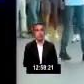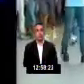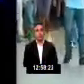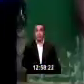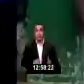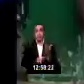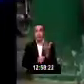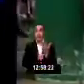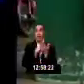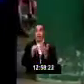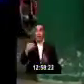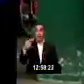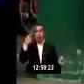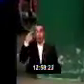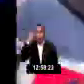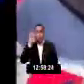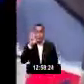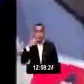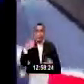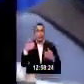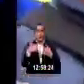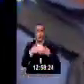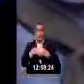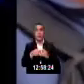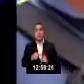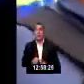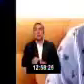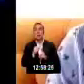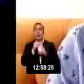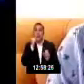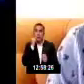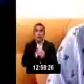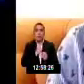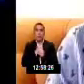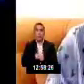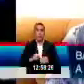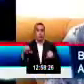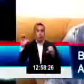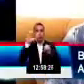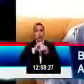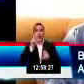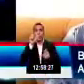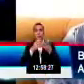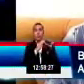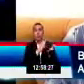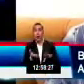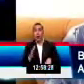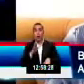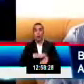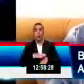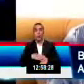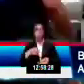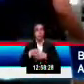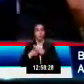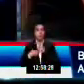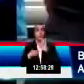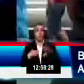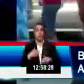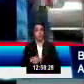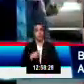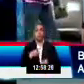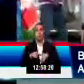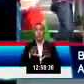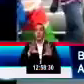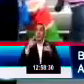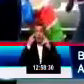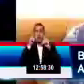La ministra de Gobierno, María Paula Romo, dice que los equipos especializados trabajan en identificación de personas que fallecieron en Guayaquil durante la pandemia y aún